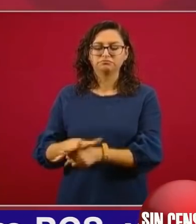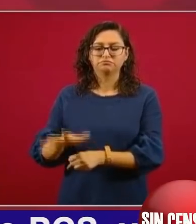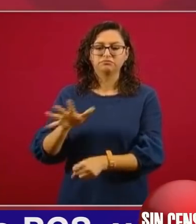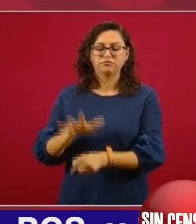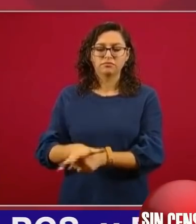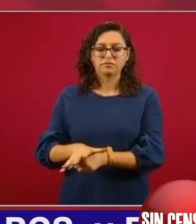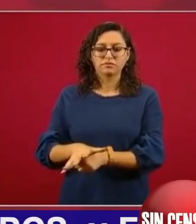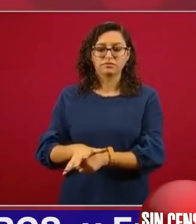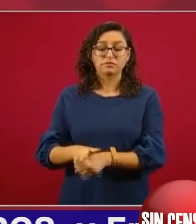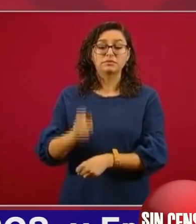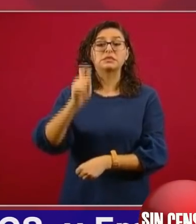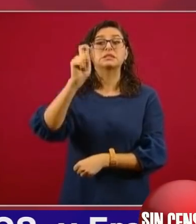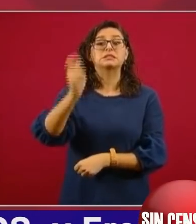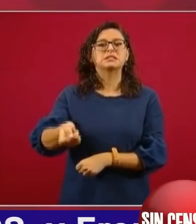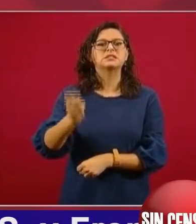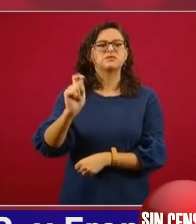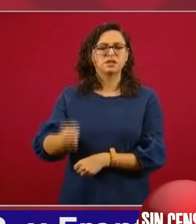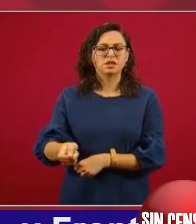pagar